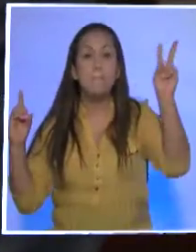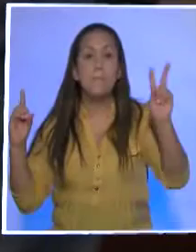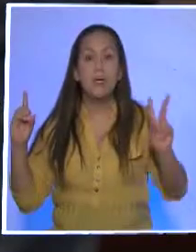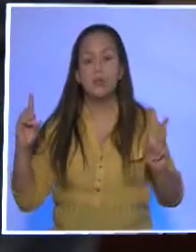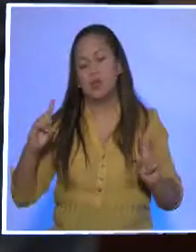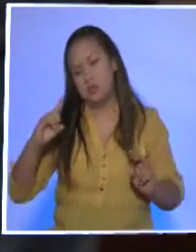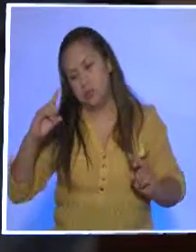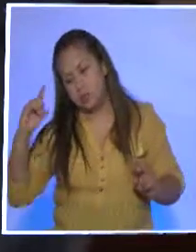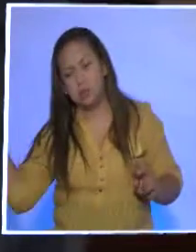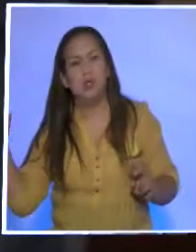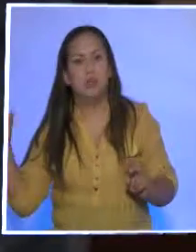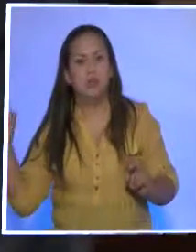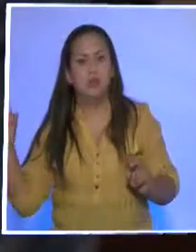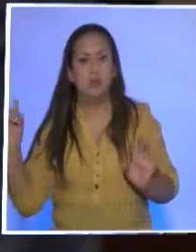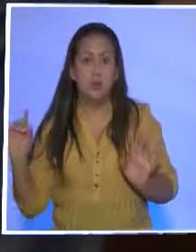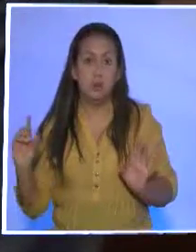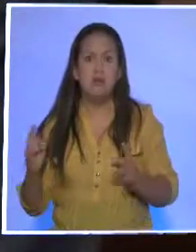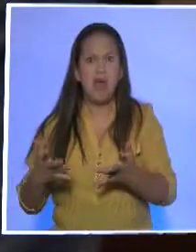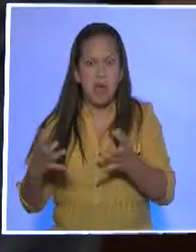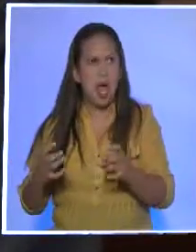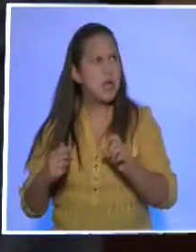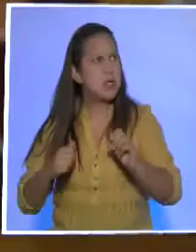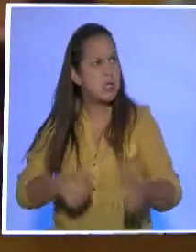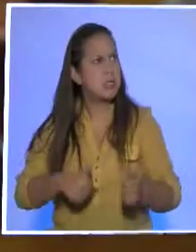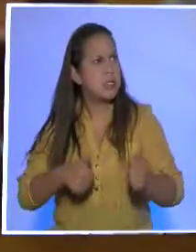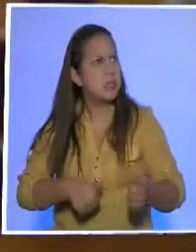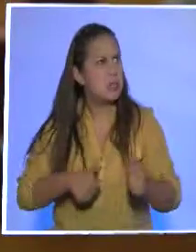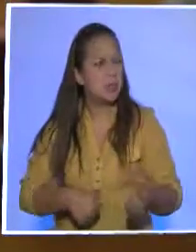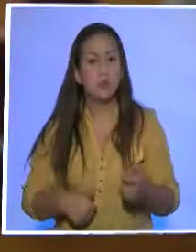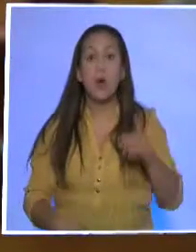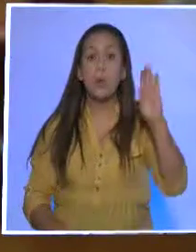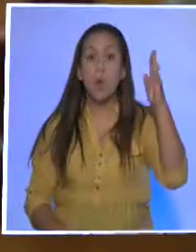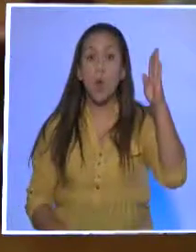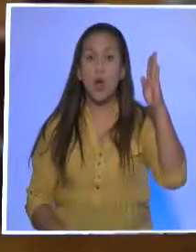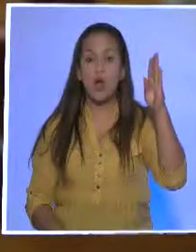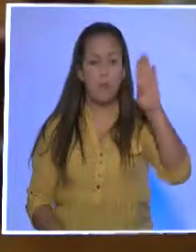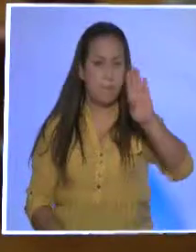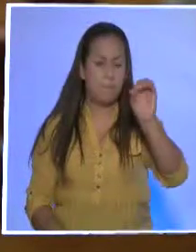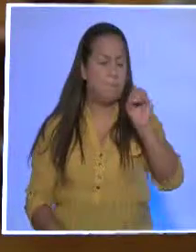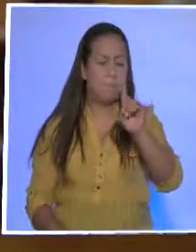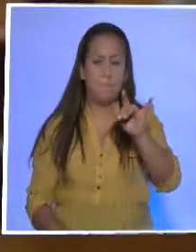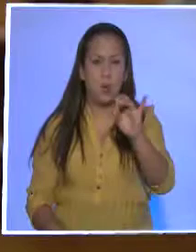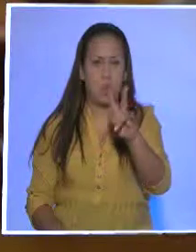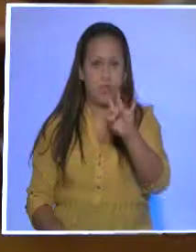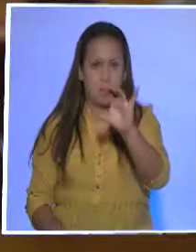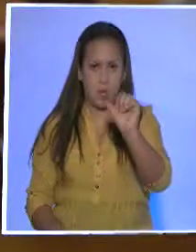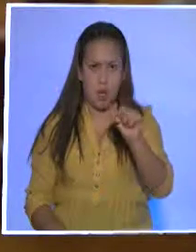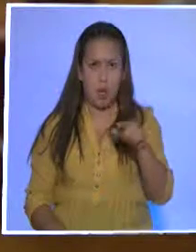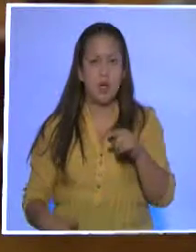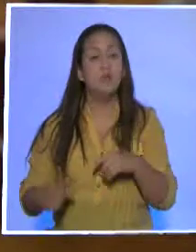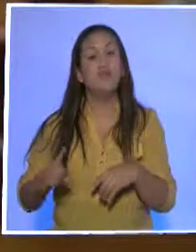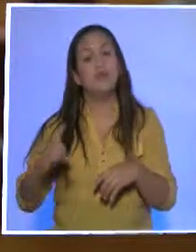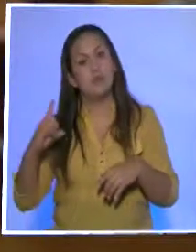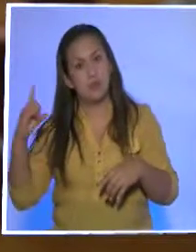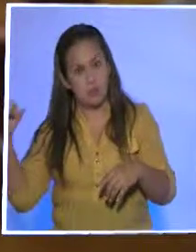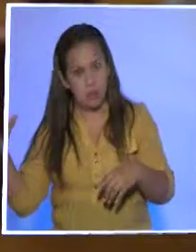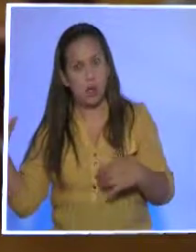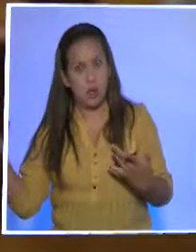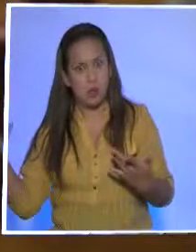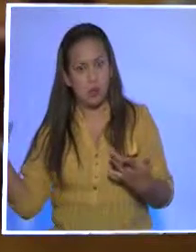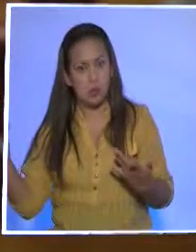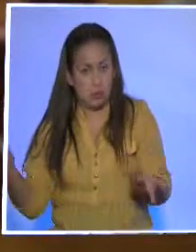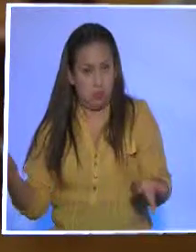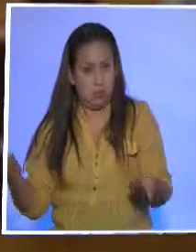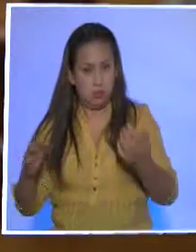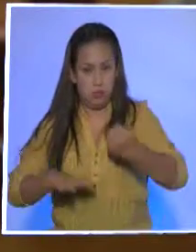maduro por mencionar ejemplos pasa en bolivia con evo morales por mencionar ejemplos claros de regímenes dominados por actores